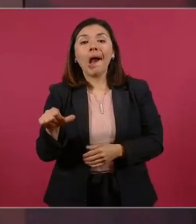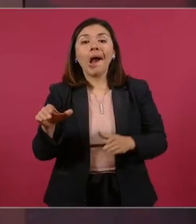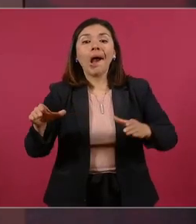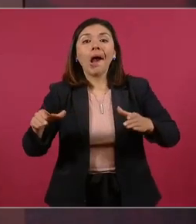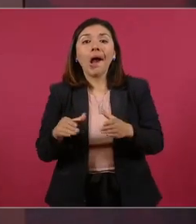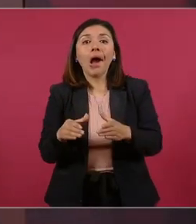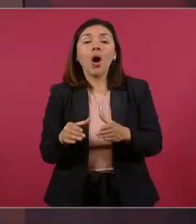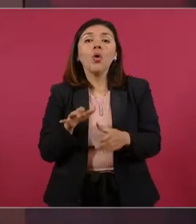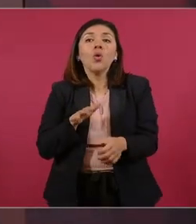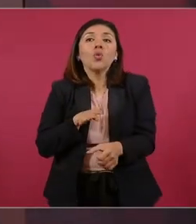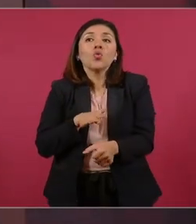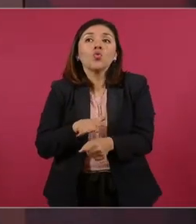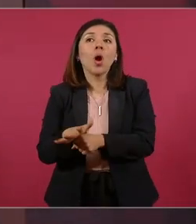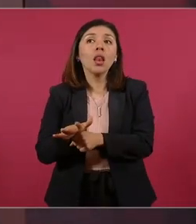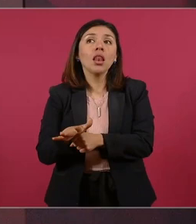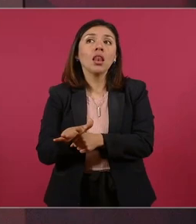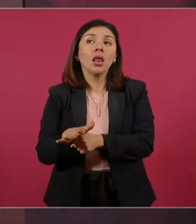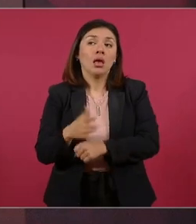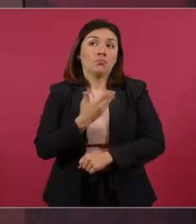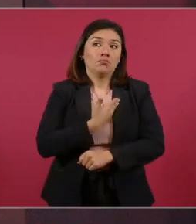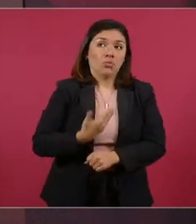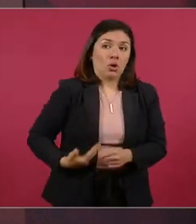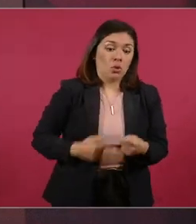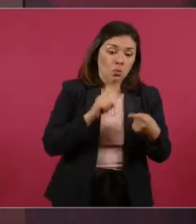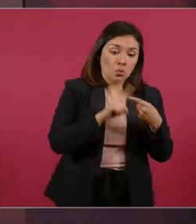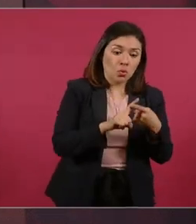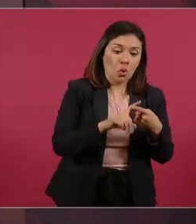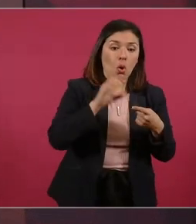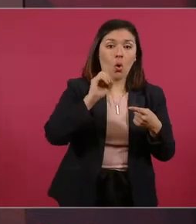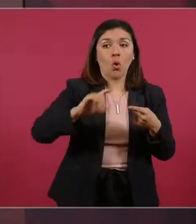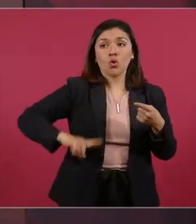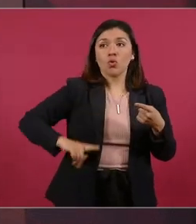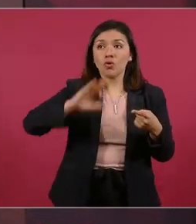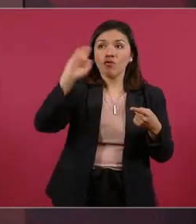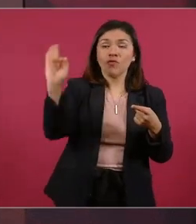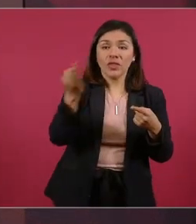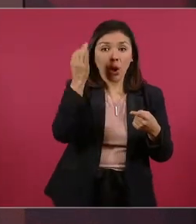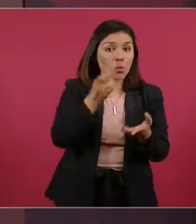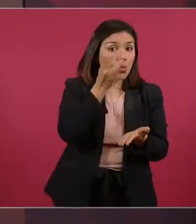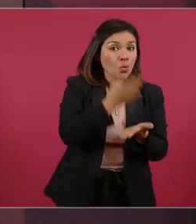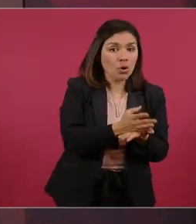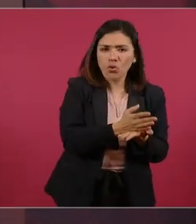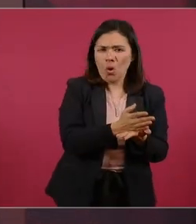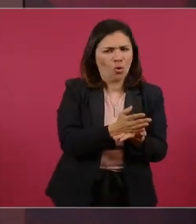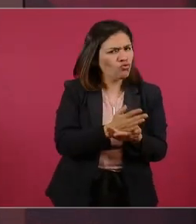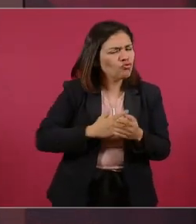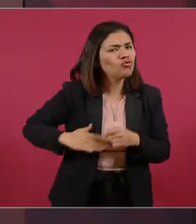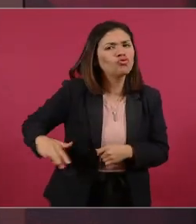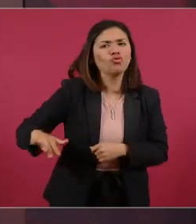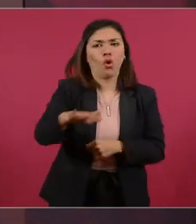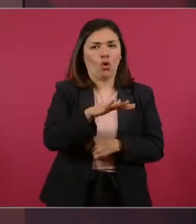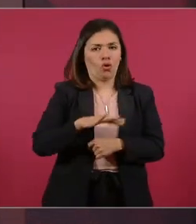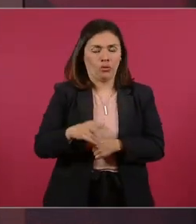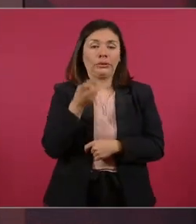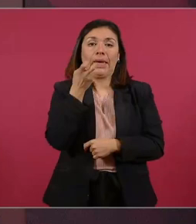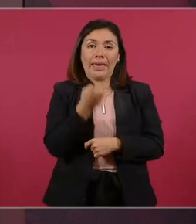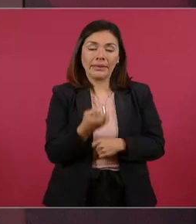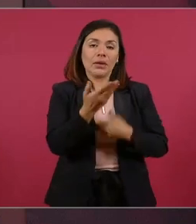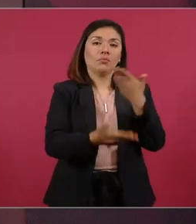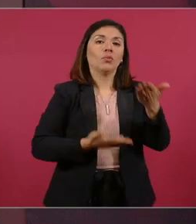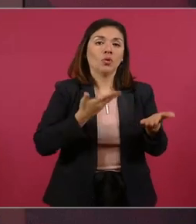uno de los poderes o para el gobierno federal, sino en general. Eso es lo que se está